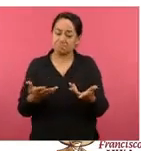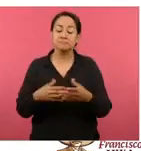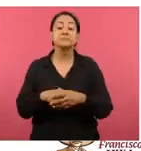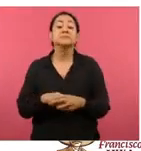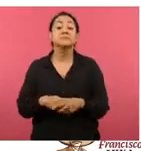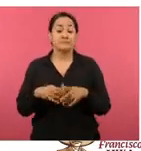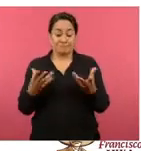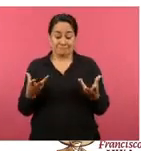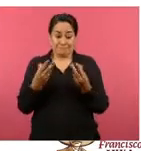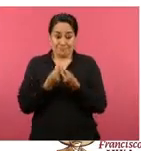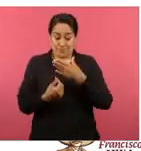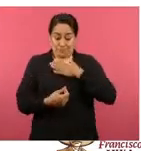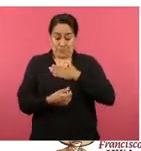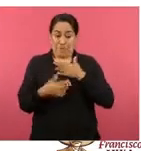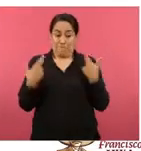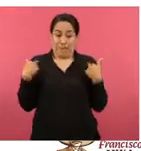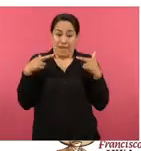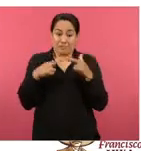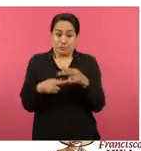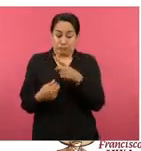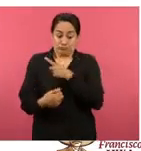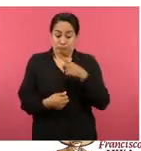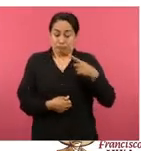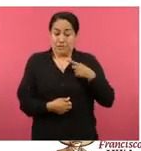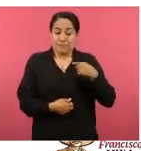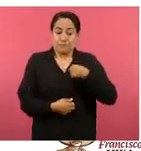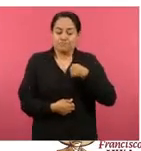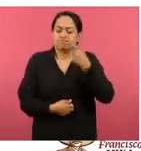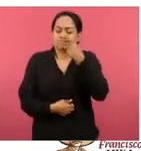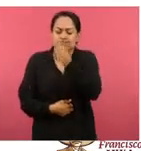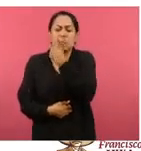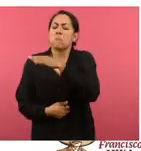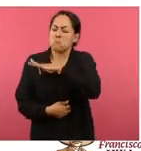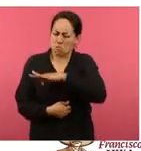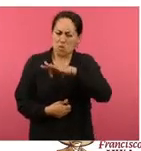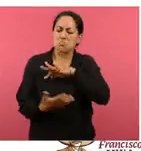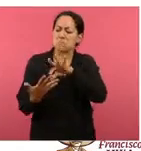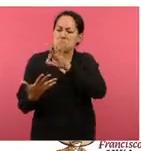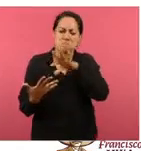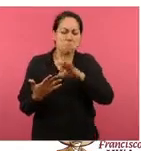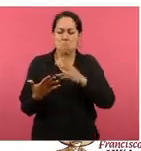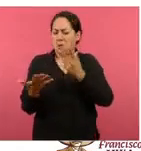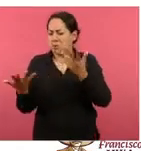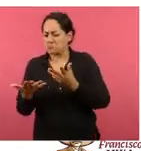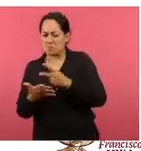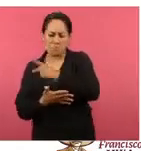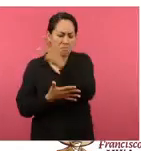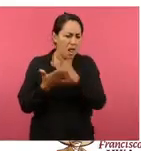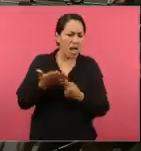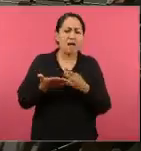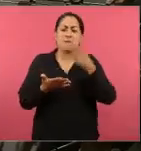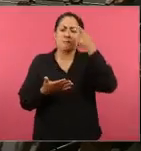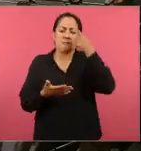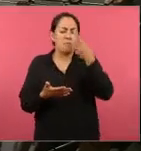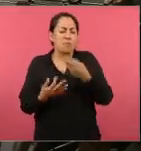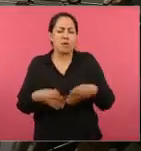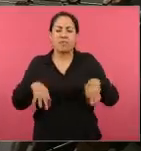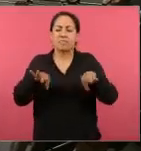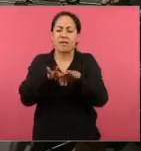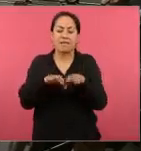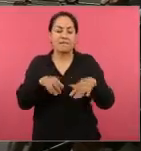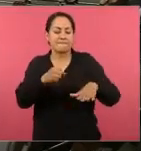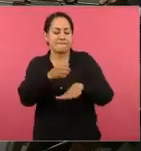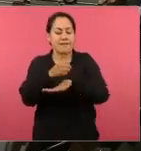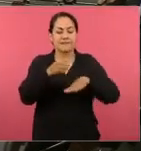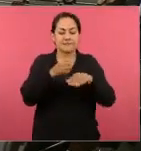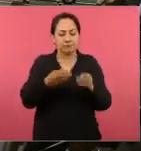curricular? También lo hay. Y hay un trabajo en donde los proyectos escolares se vuelve fundamental. De ahí que,